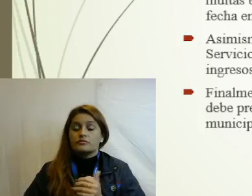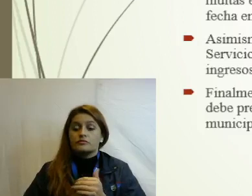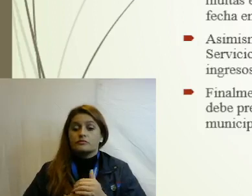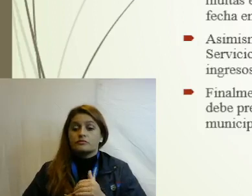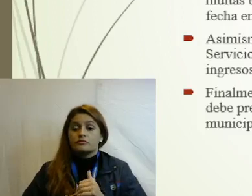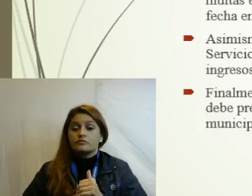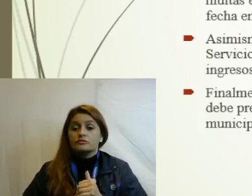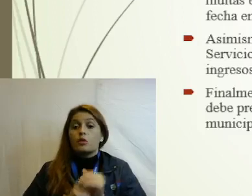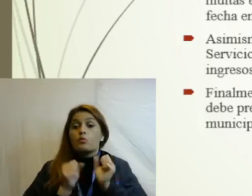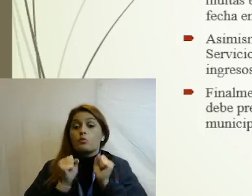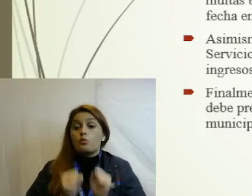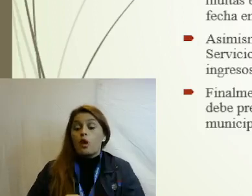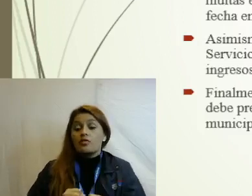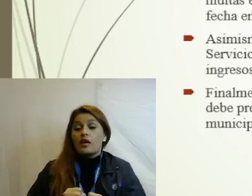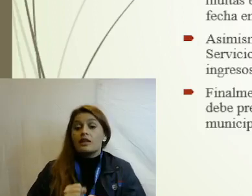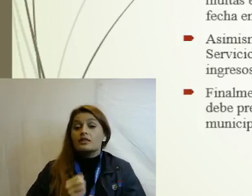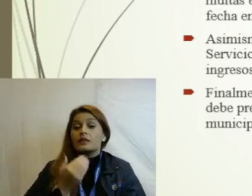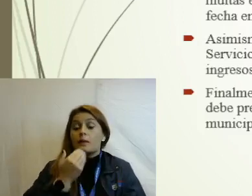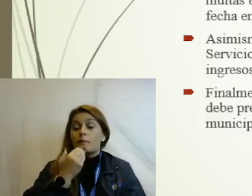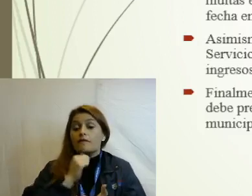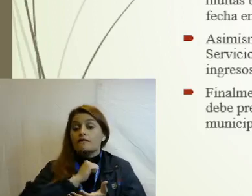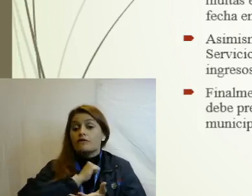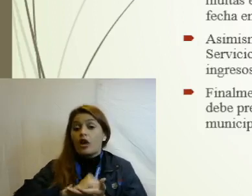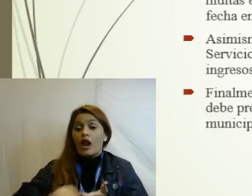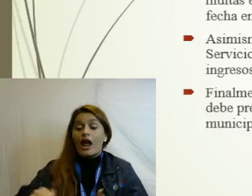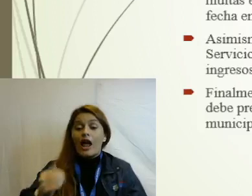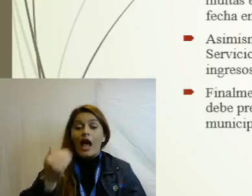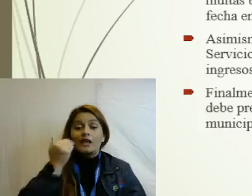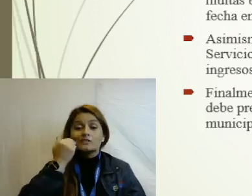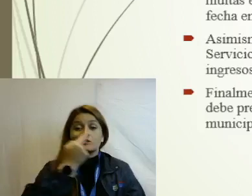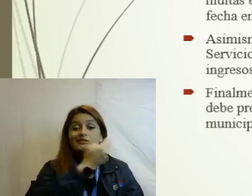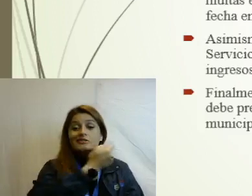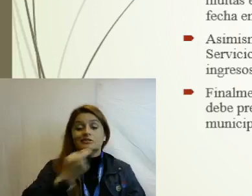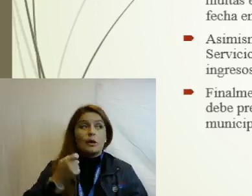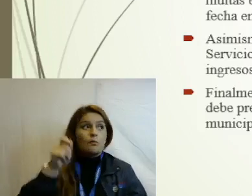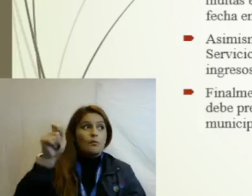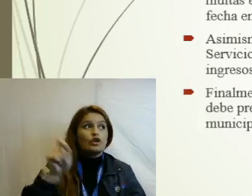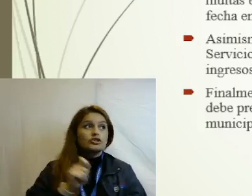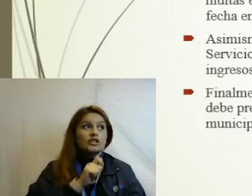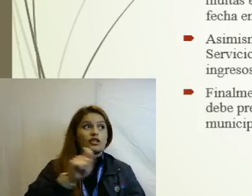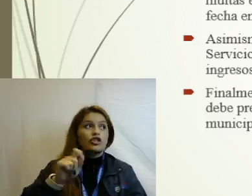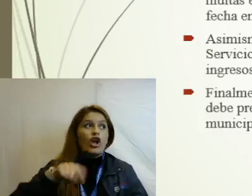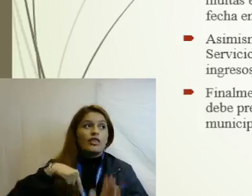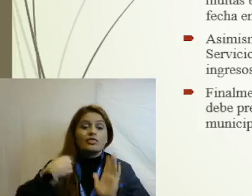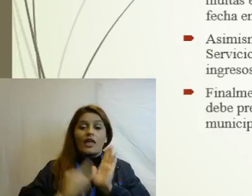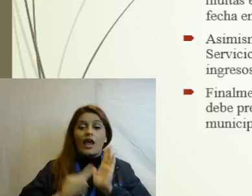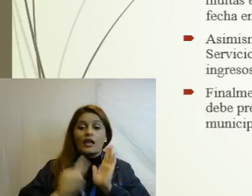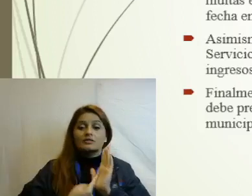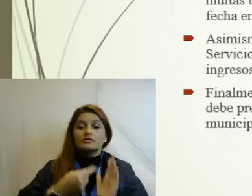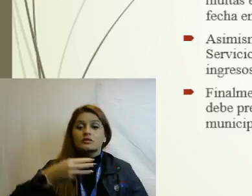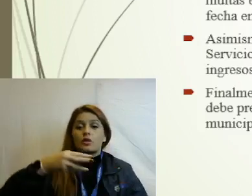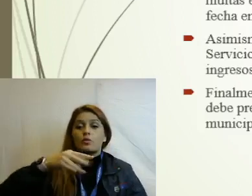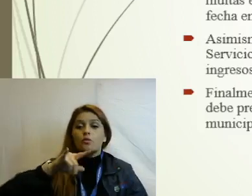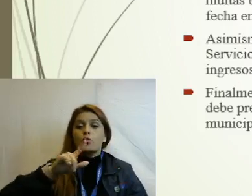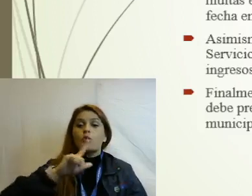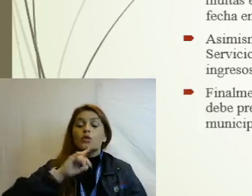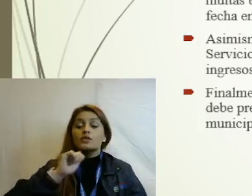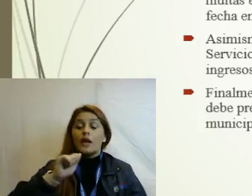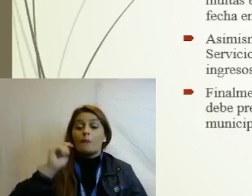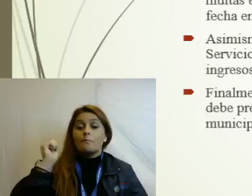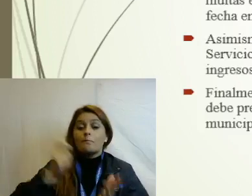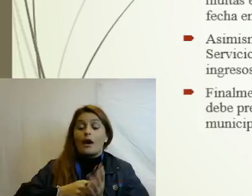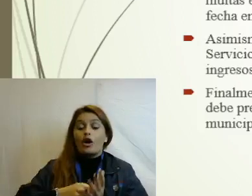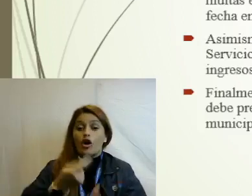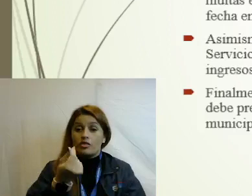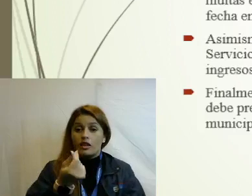Fundamentalmente podemos condonar hasta el 100% los intereses y multas cuando hay pago al contado y hasta el